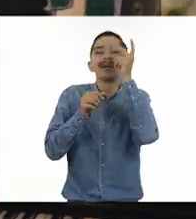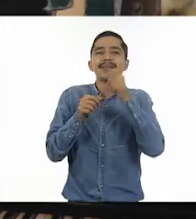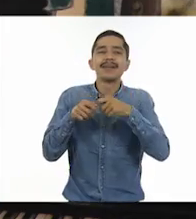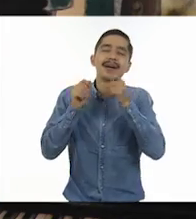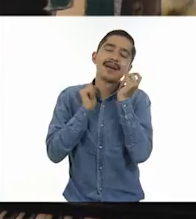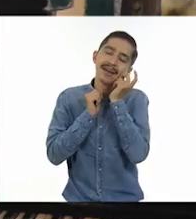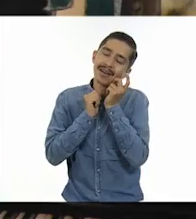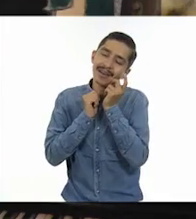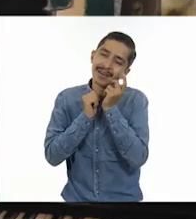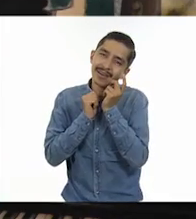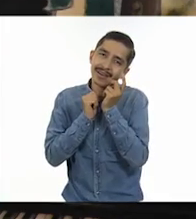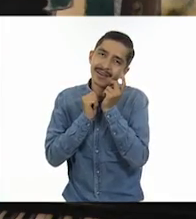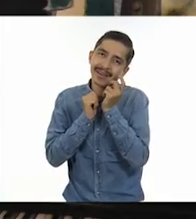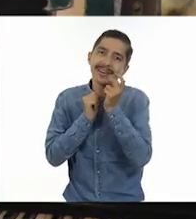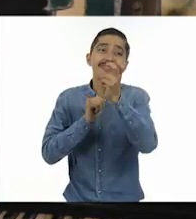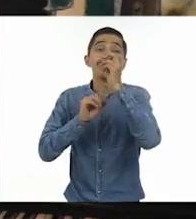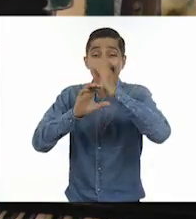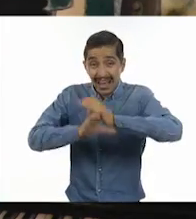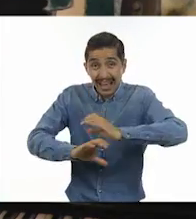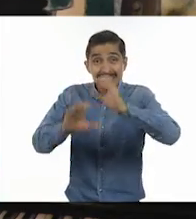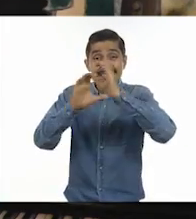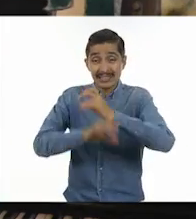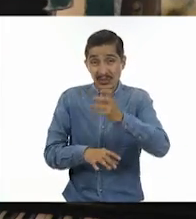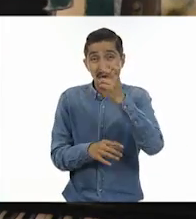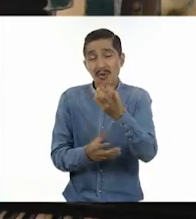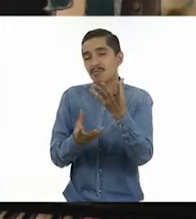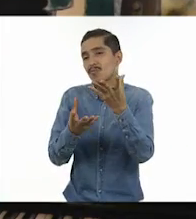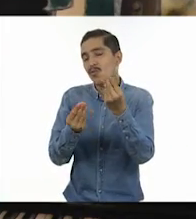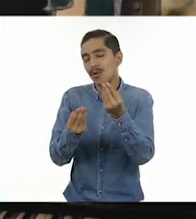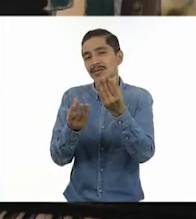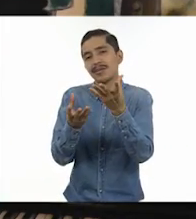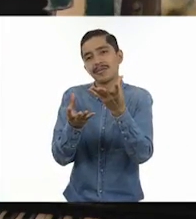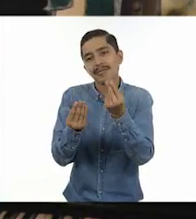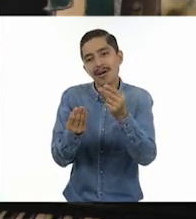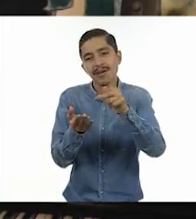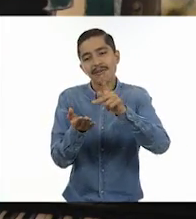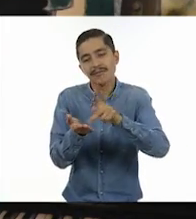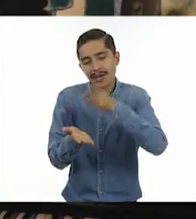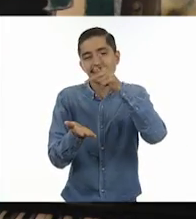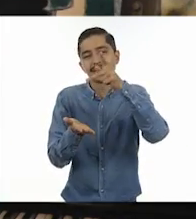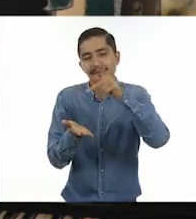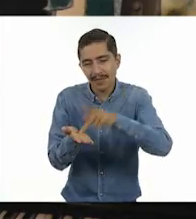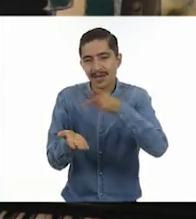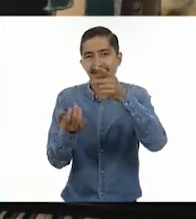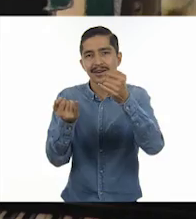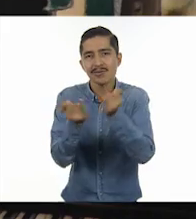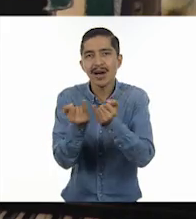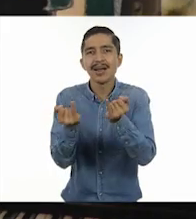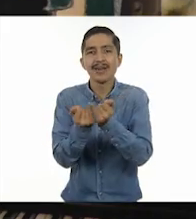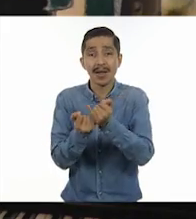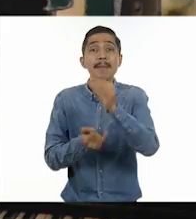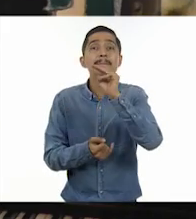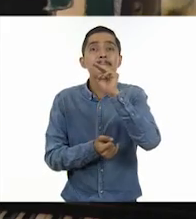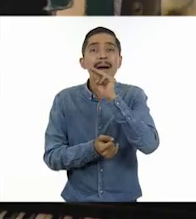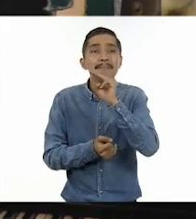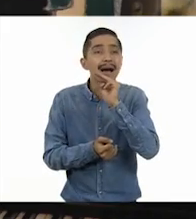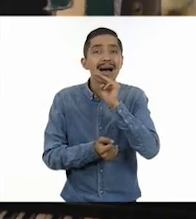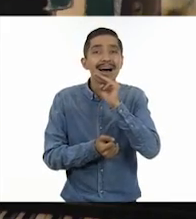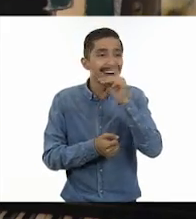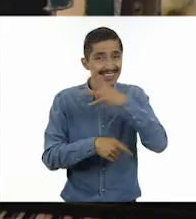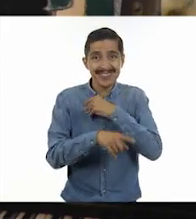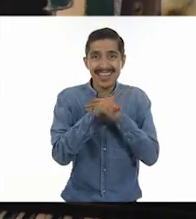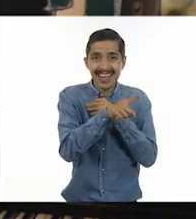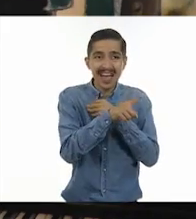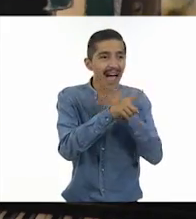Era cantar esa canción muchísimas veces, tanto que la mamá de mi hijo se la tuvo que